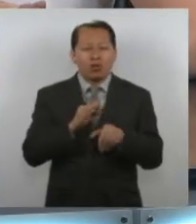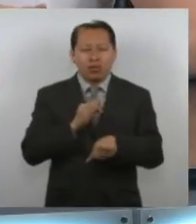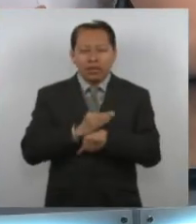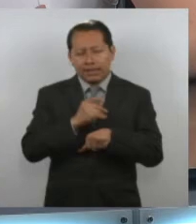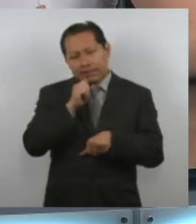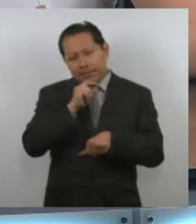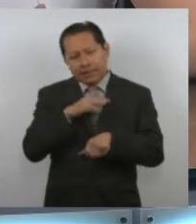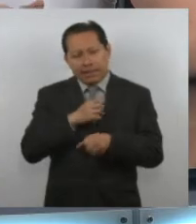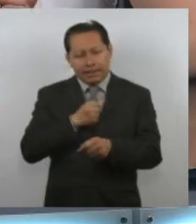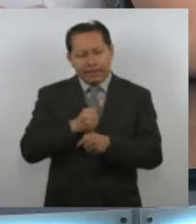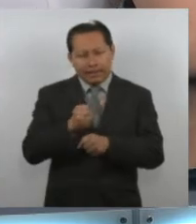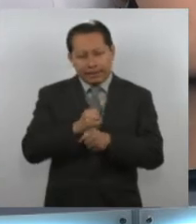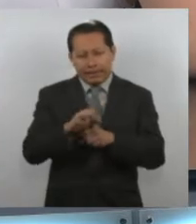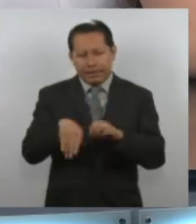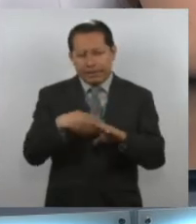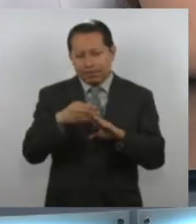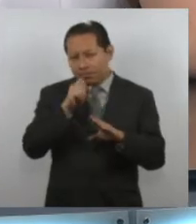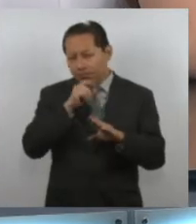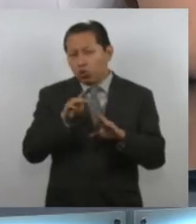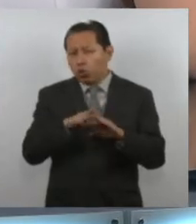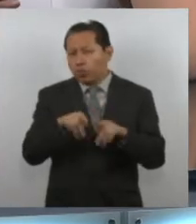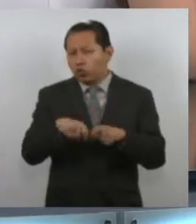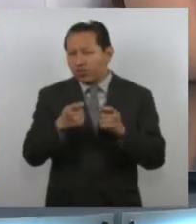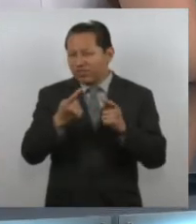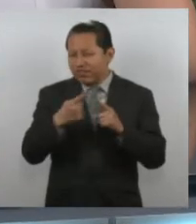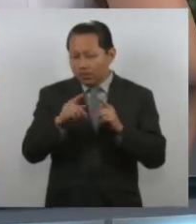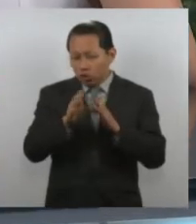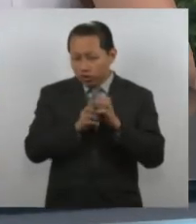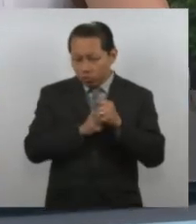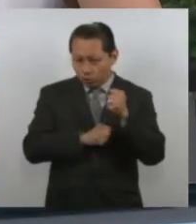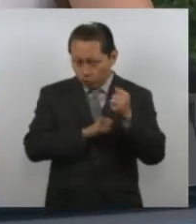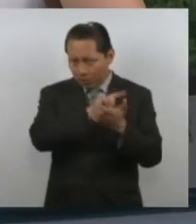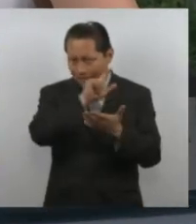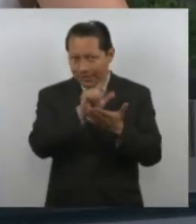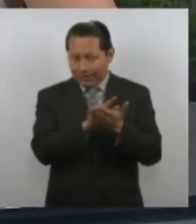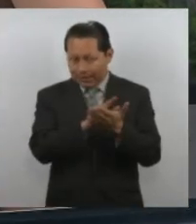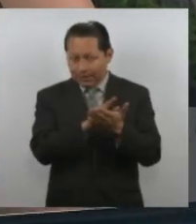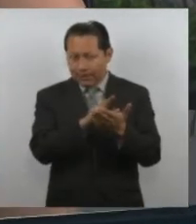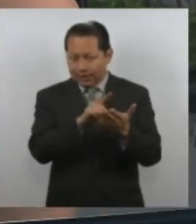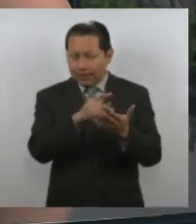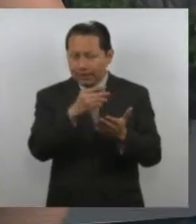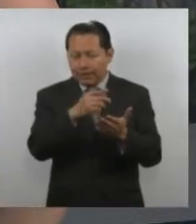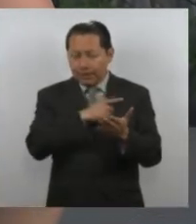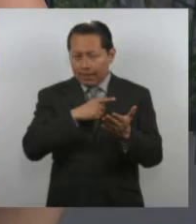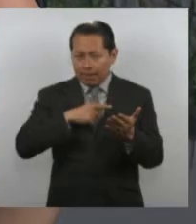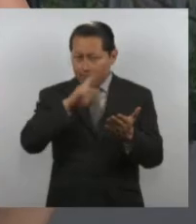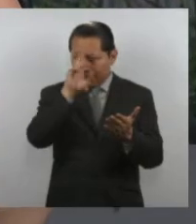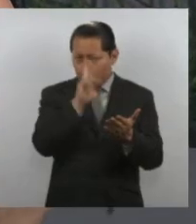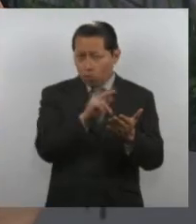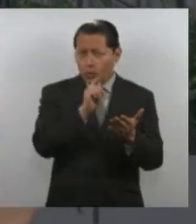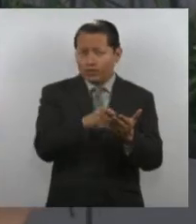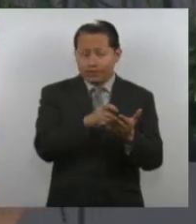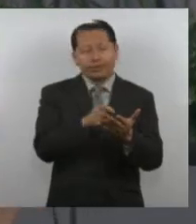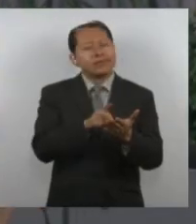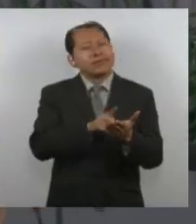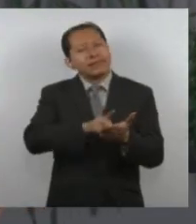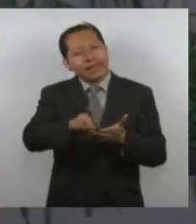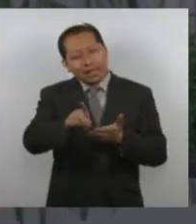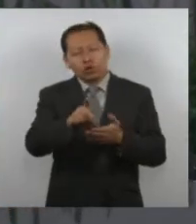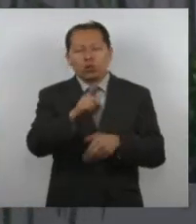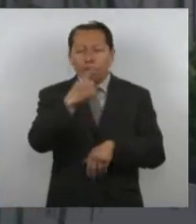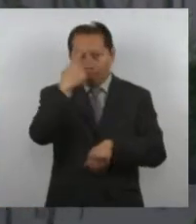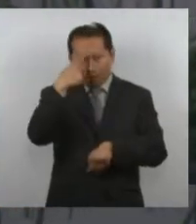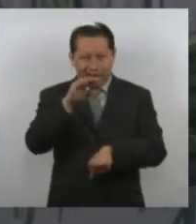estaba violentando el espíritu de la Constitución, el espíritu de la ley, de nuestros derechos de defensa, el debido